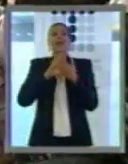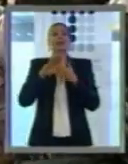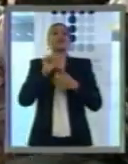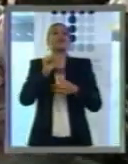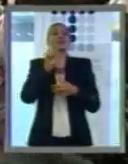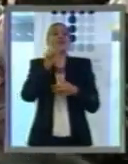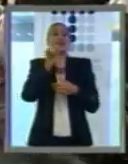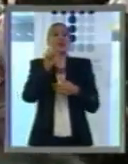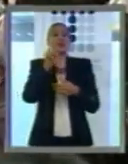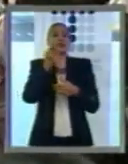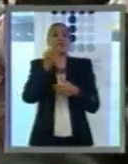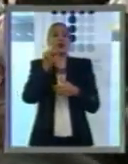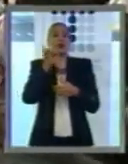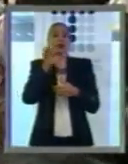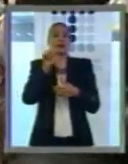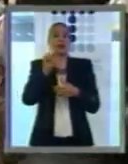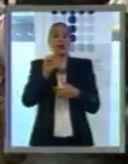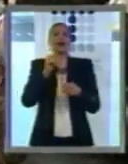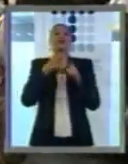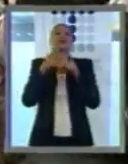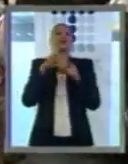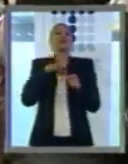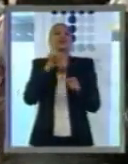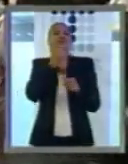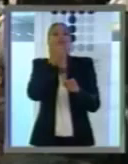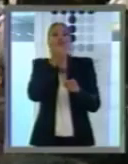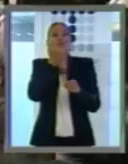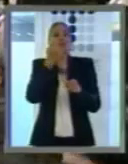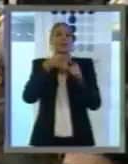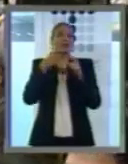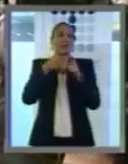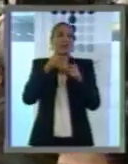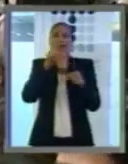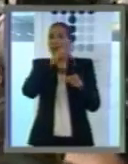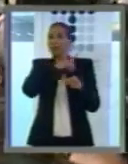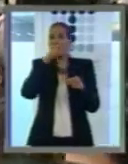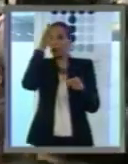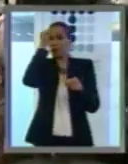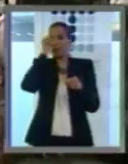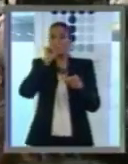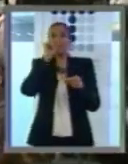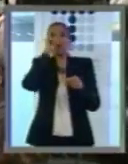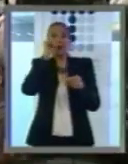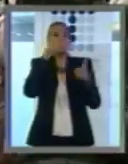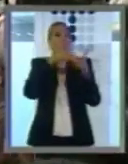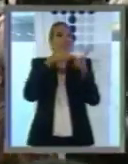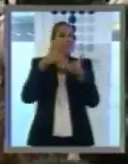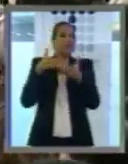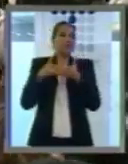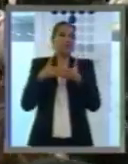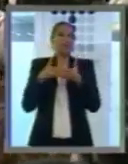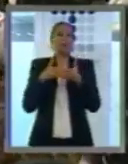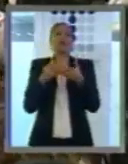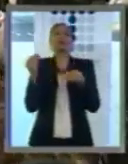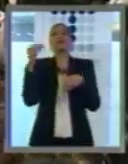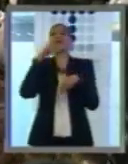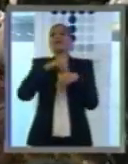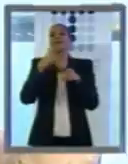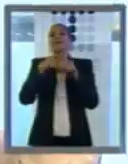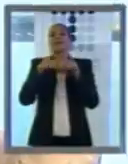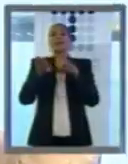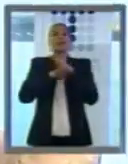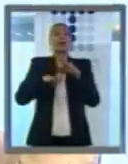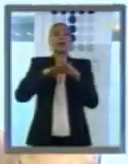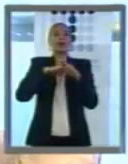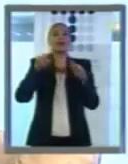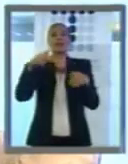también los errores y los obstáculos, hay que aprender de los obstáculos. Y la implementación de la Plataforma